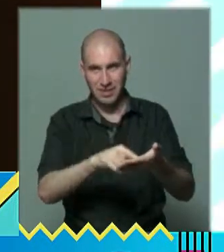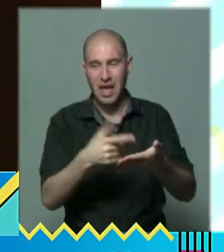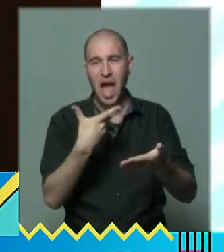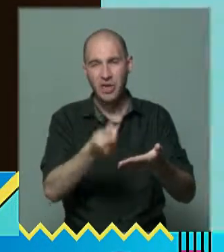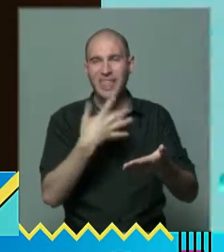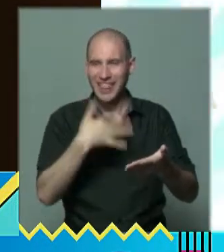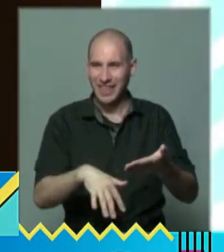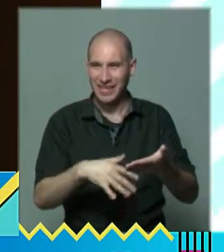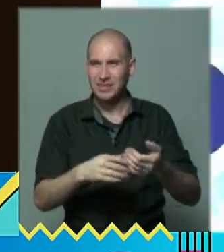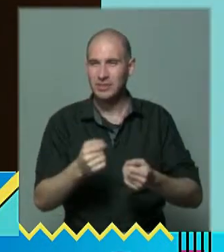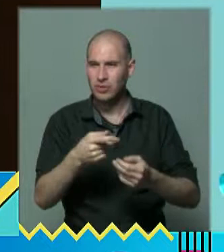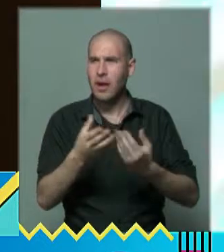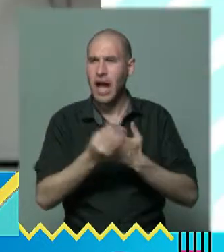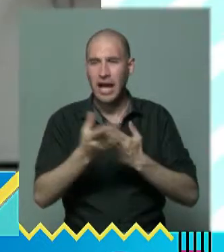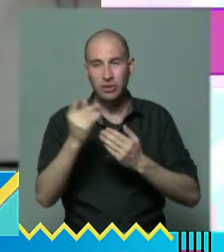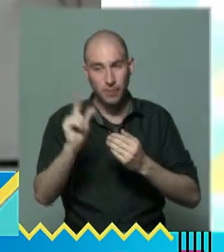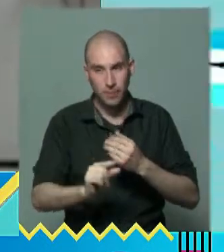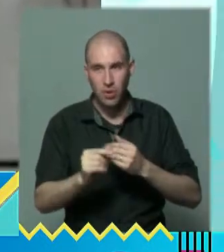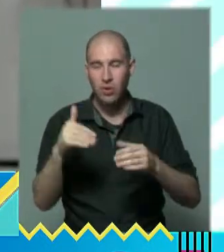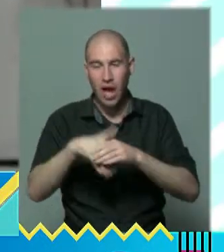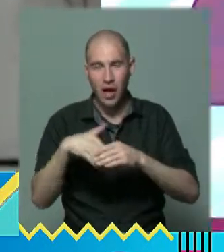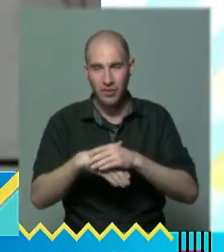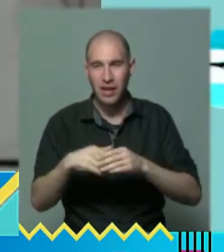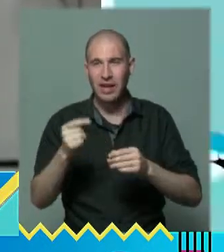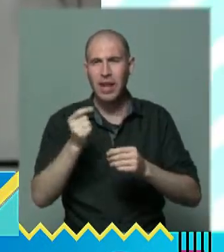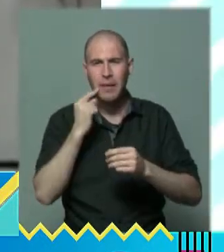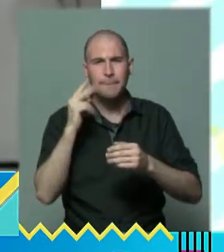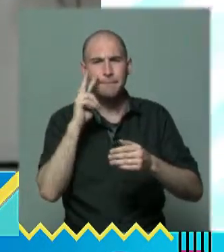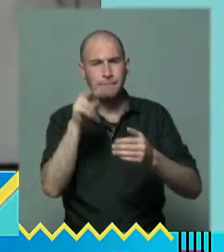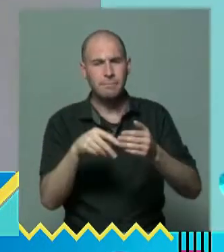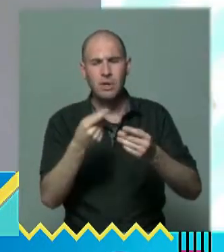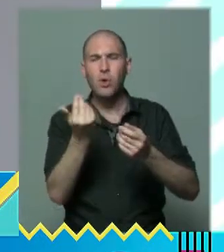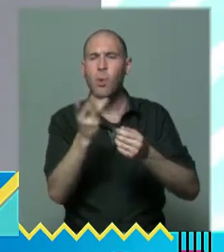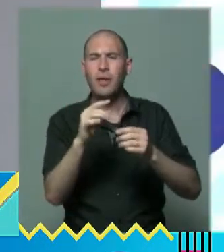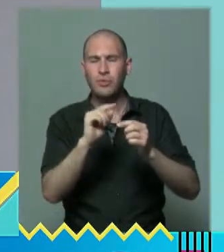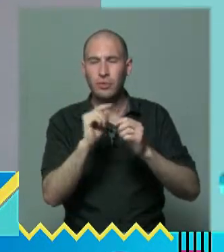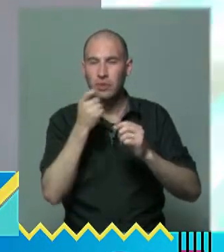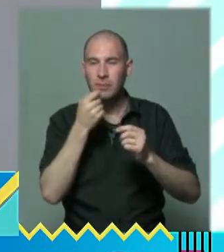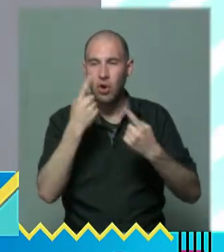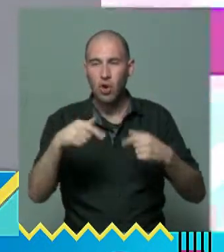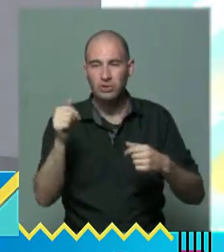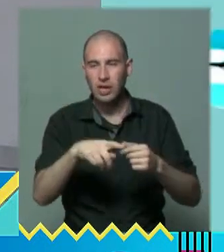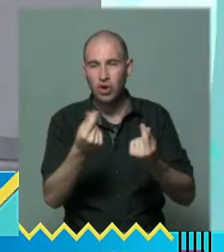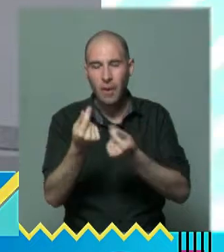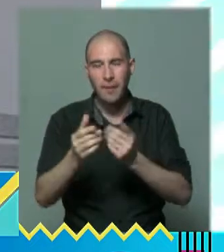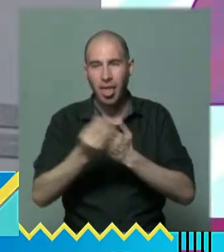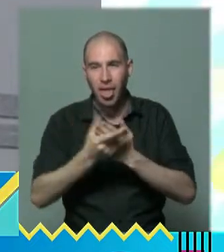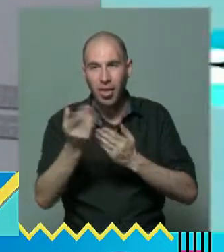a empezar a ahorrar, a saber leer el medidor, a ver si hay electrodomésticos que consumen de